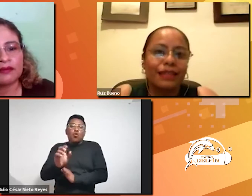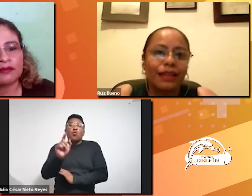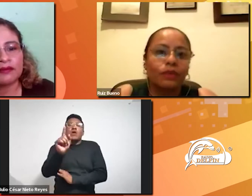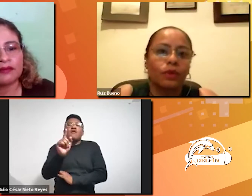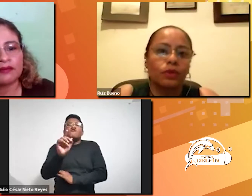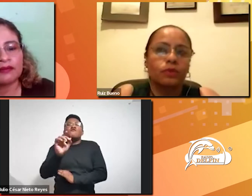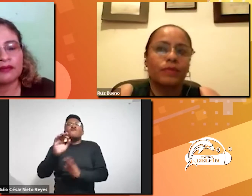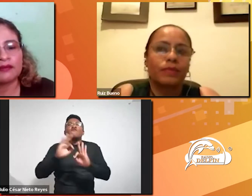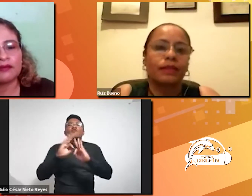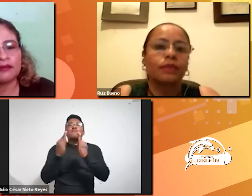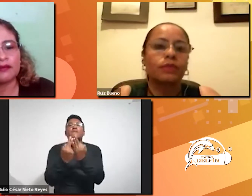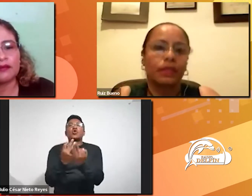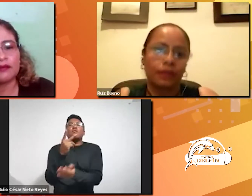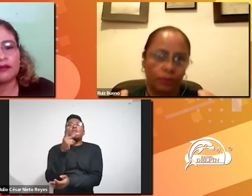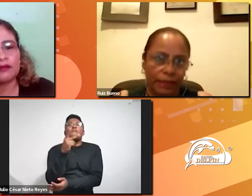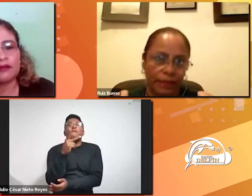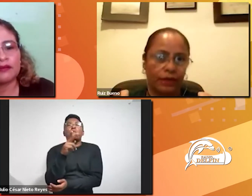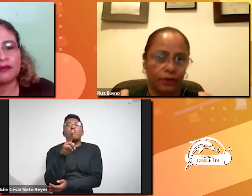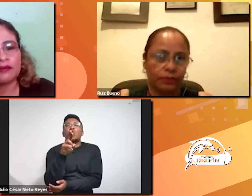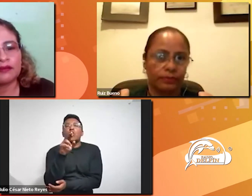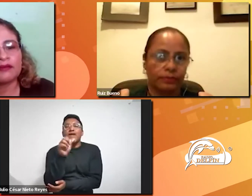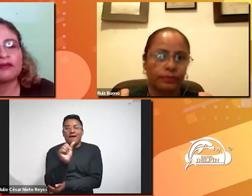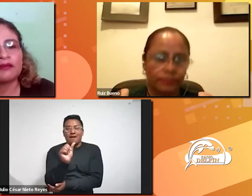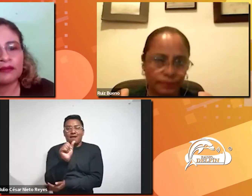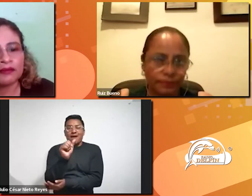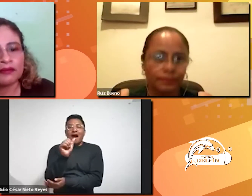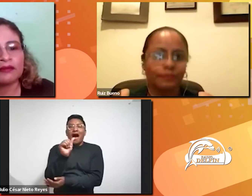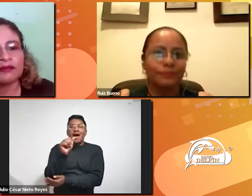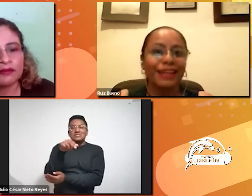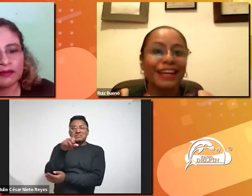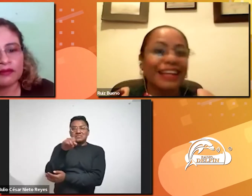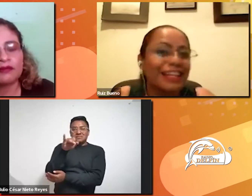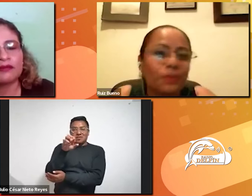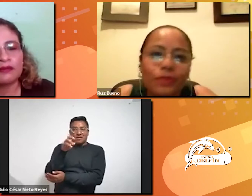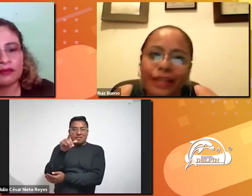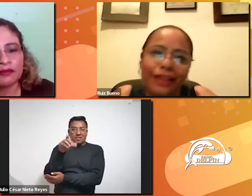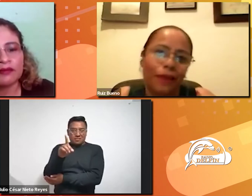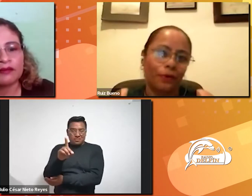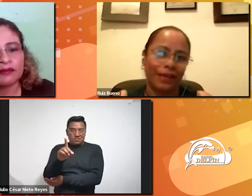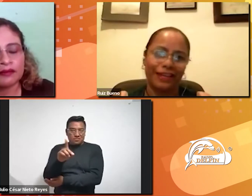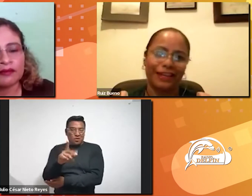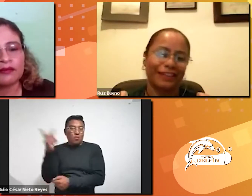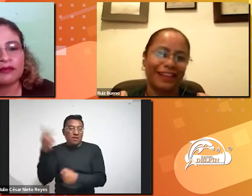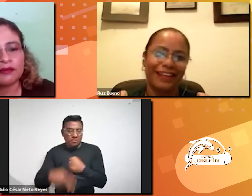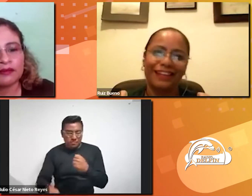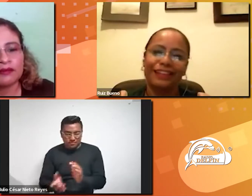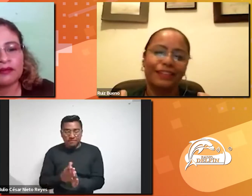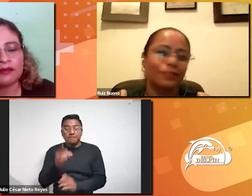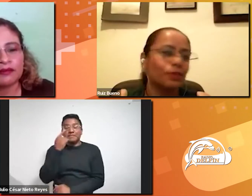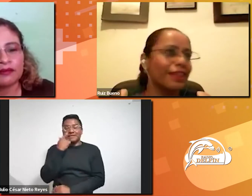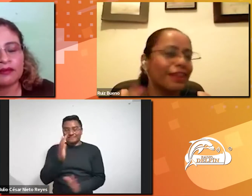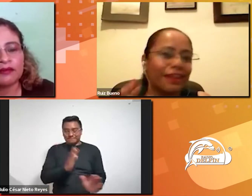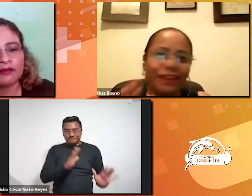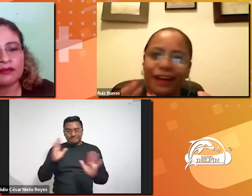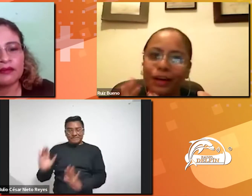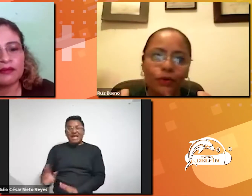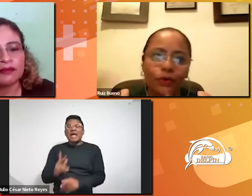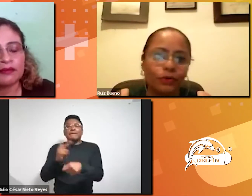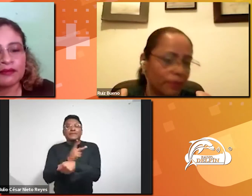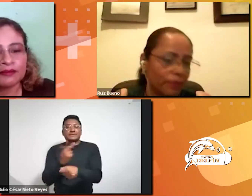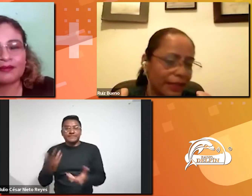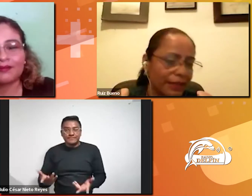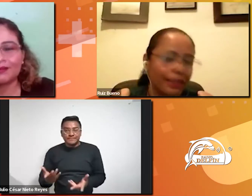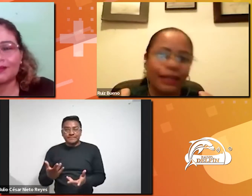esa ansiedad cuando nos presentamos ante un peligro. ¿Qué sucede ahora, Jenny? Sucede